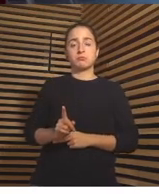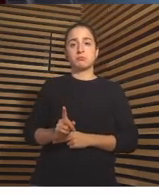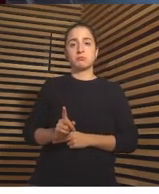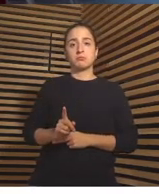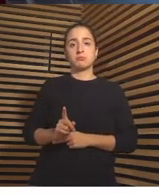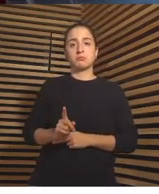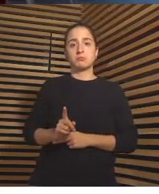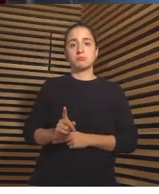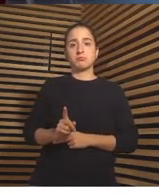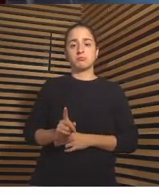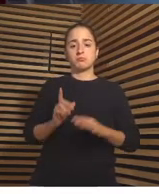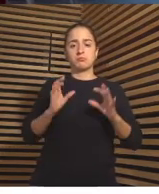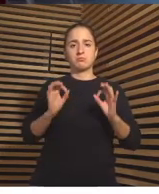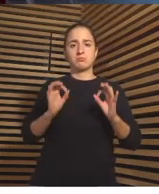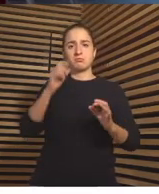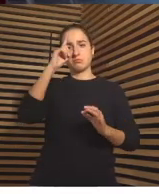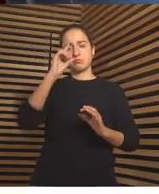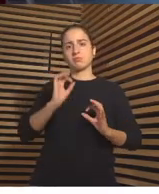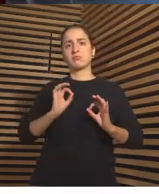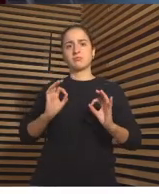Blanco y en botella desde mi punto de vista.